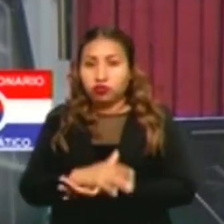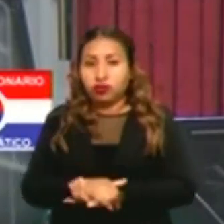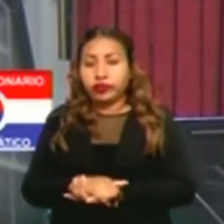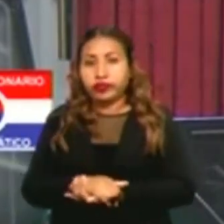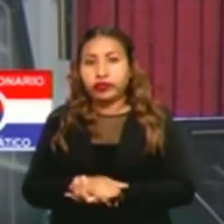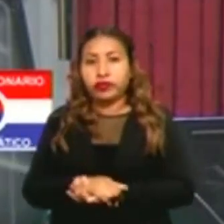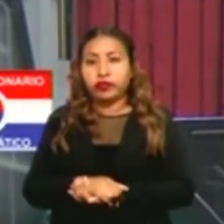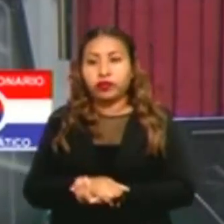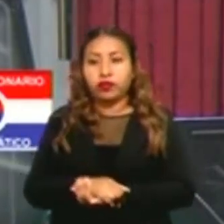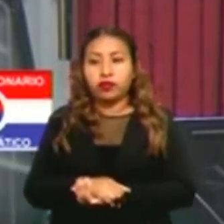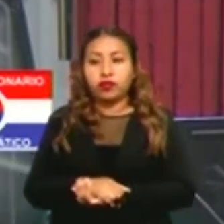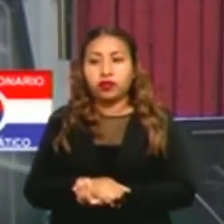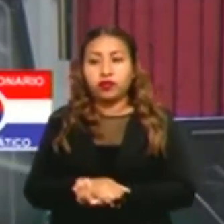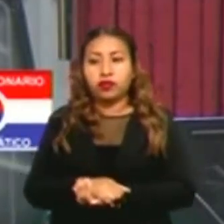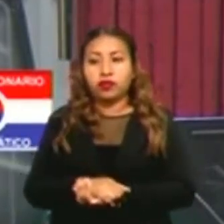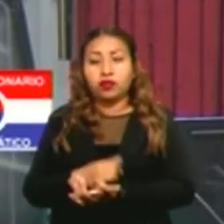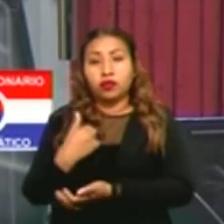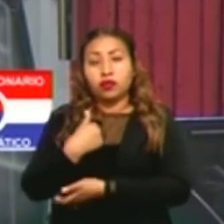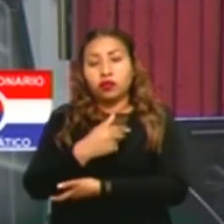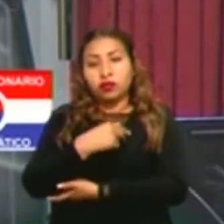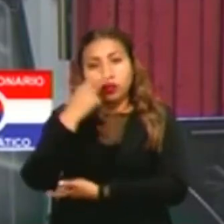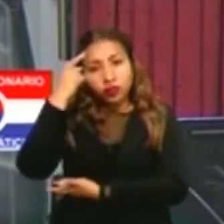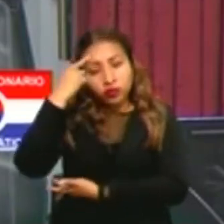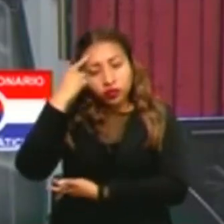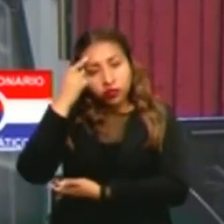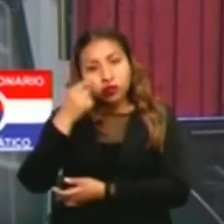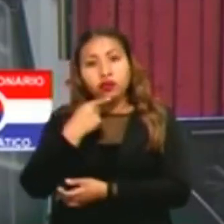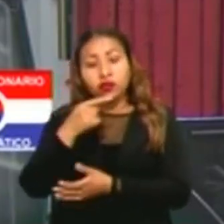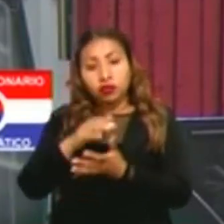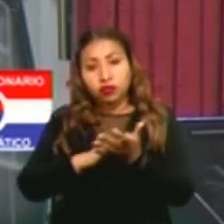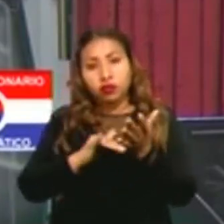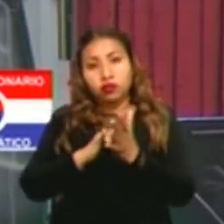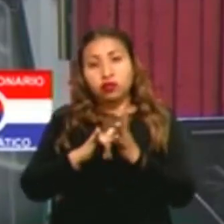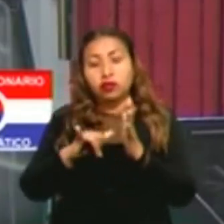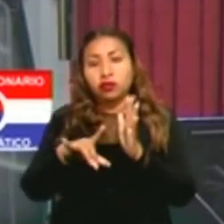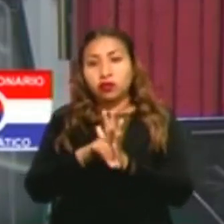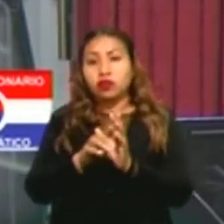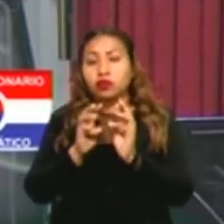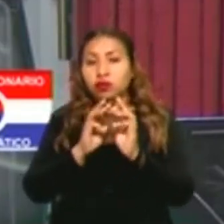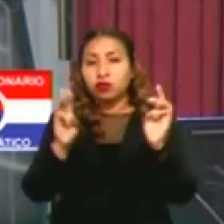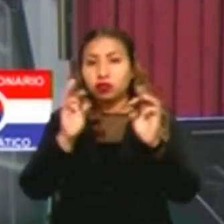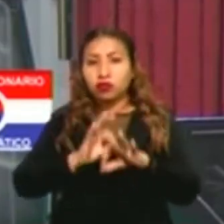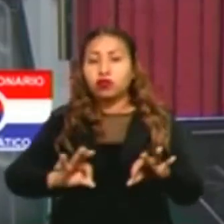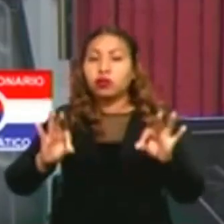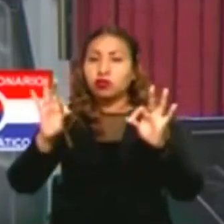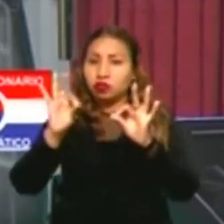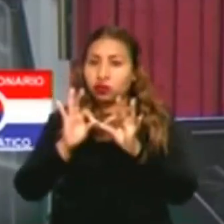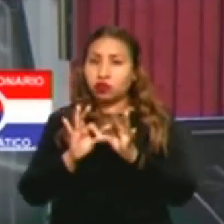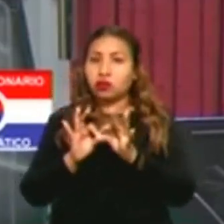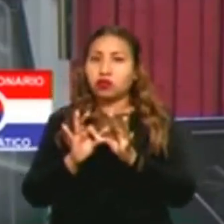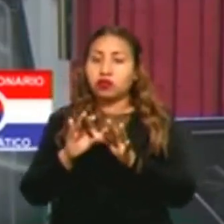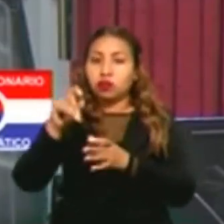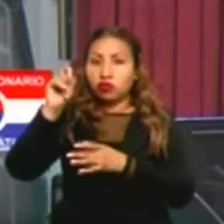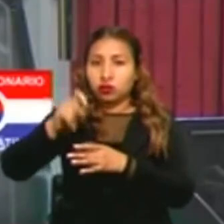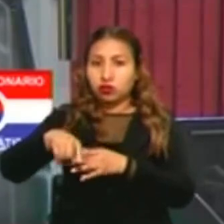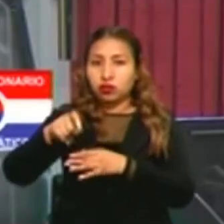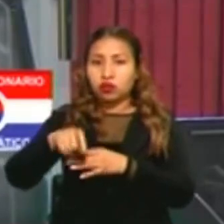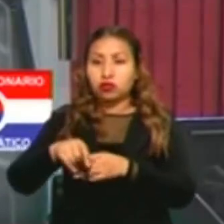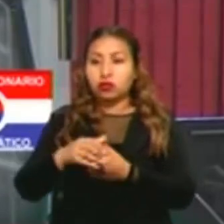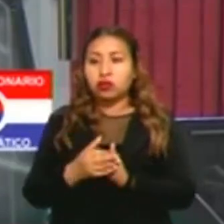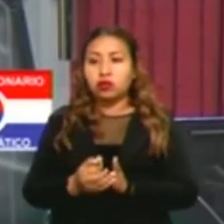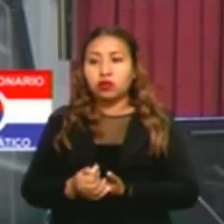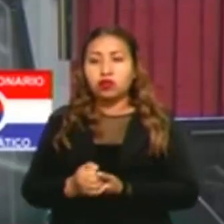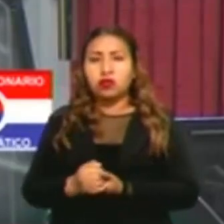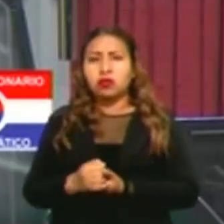Panamá. Así que consideramos que realmente este proyecto es noble, es viable, no riñe con